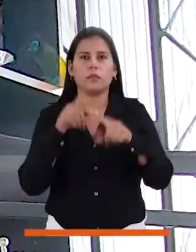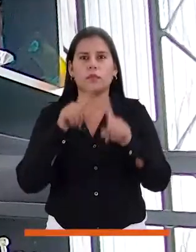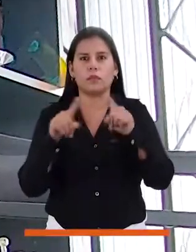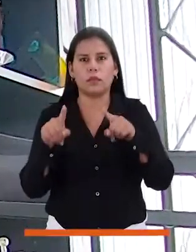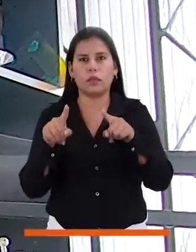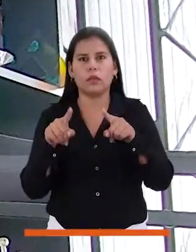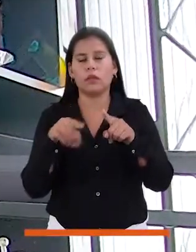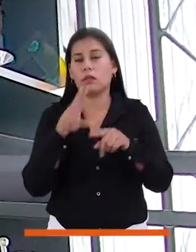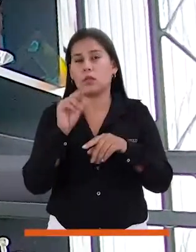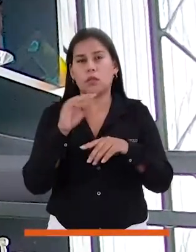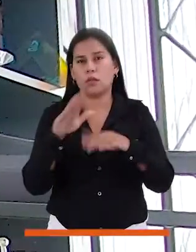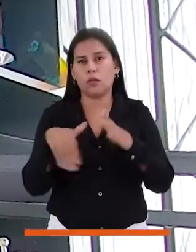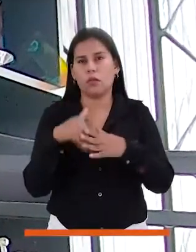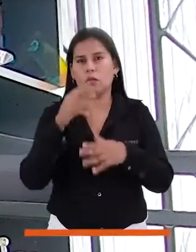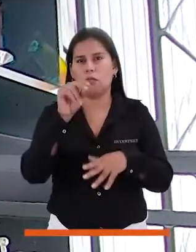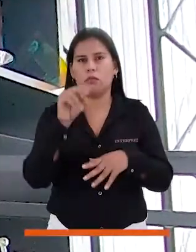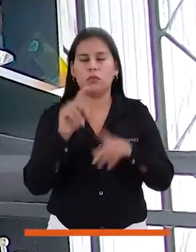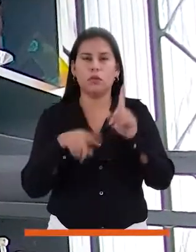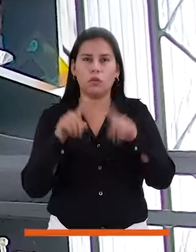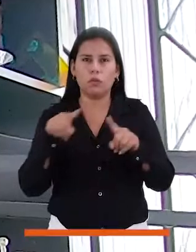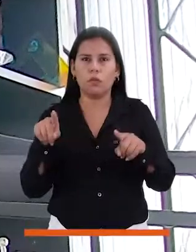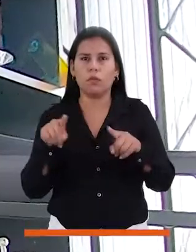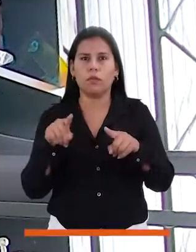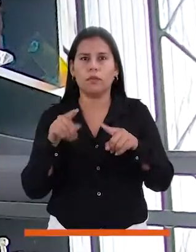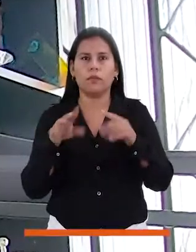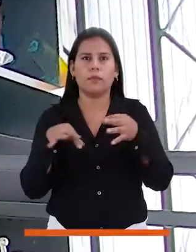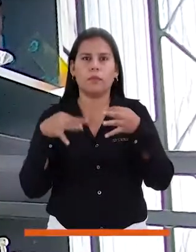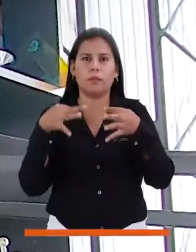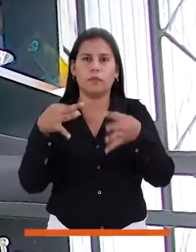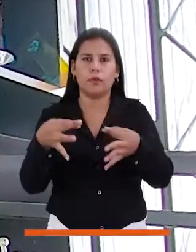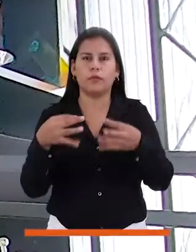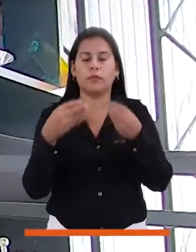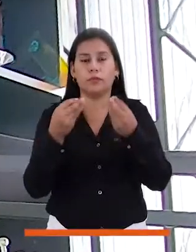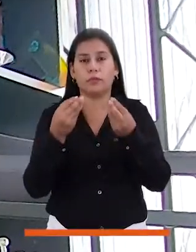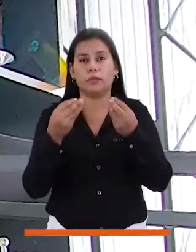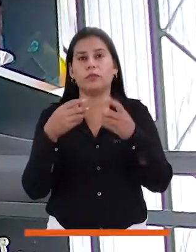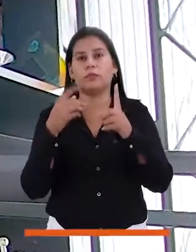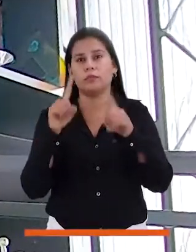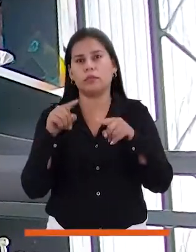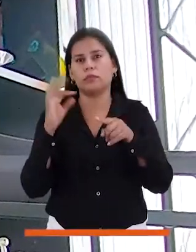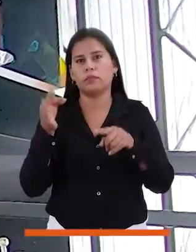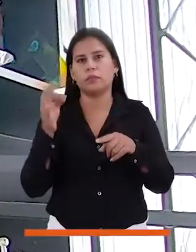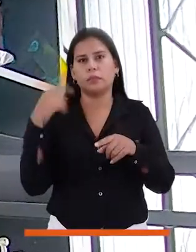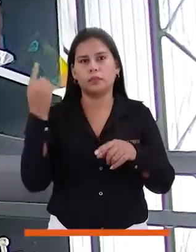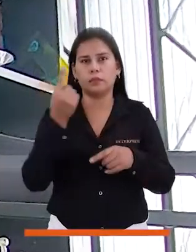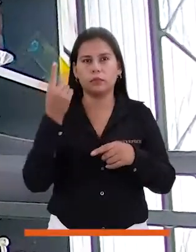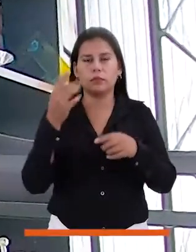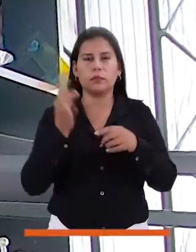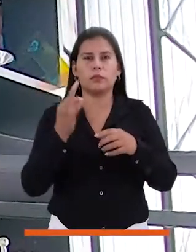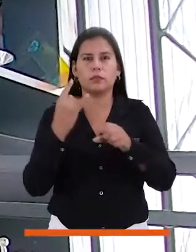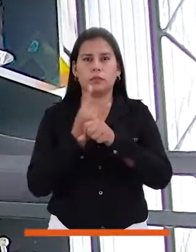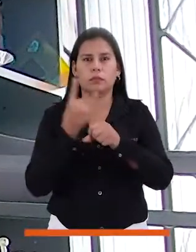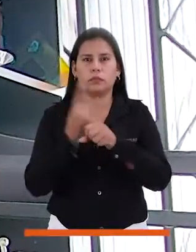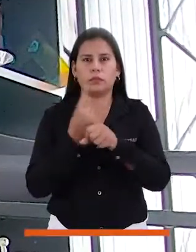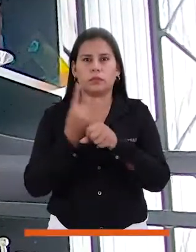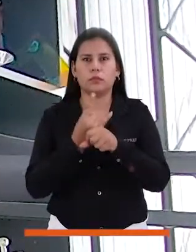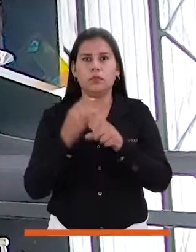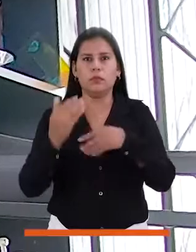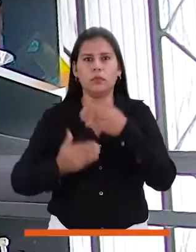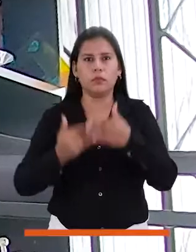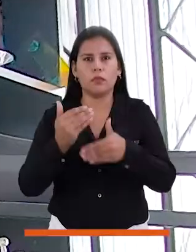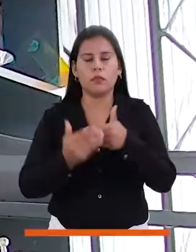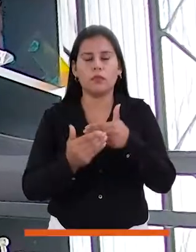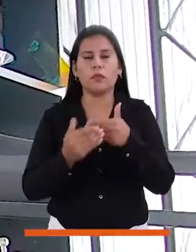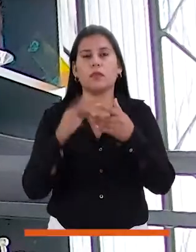como algunas, no son todas porque pues nos demoraríamos demasiado, pero generalmente son una de las que más se utilizan en